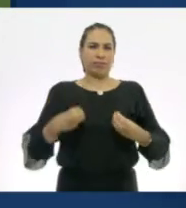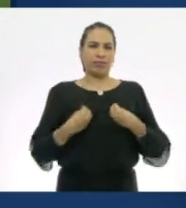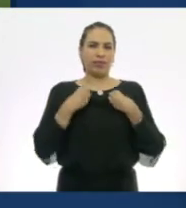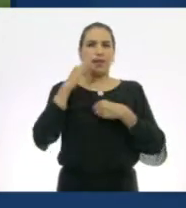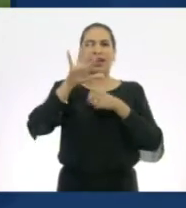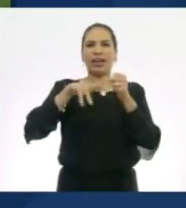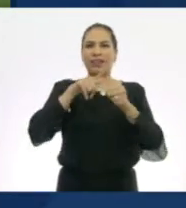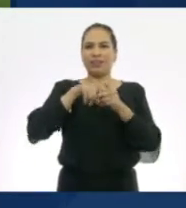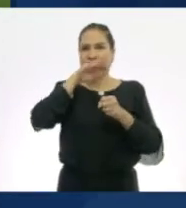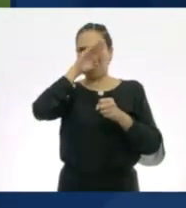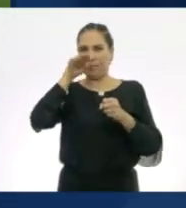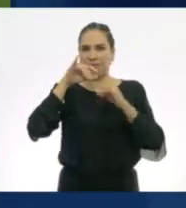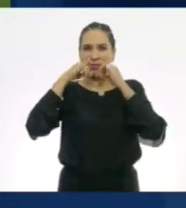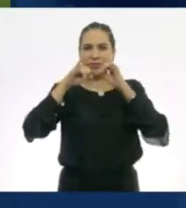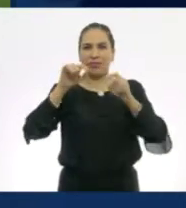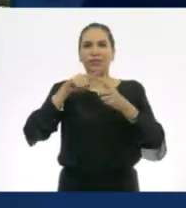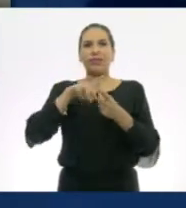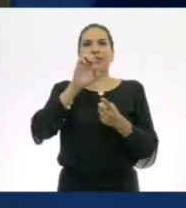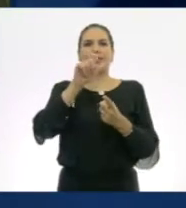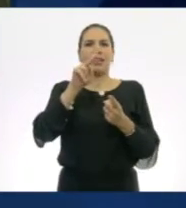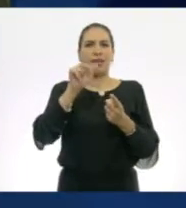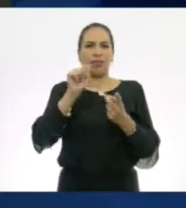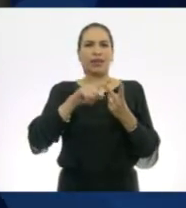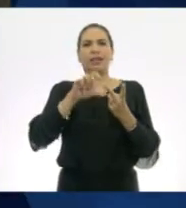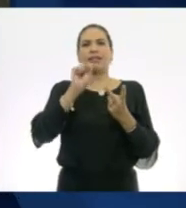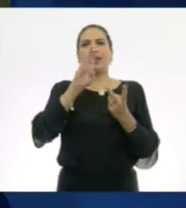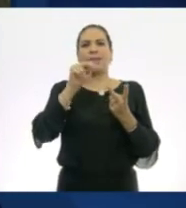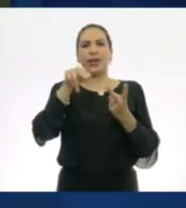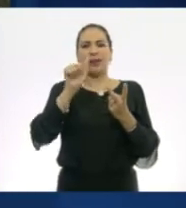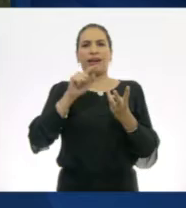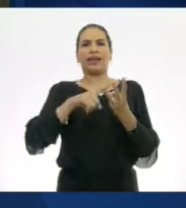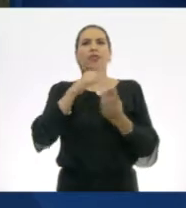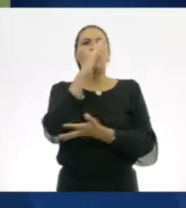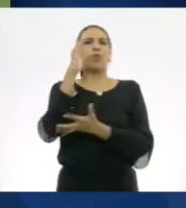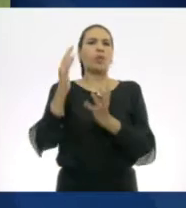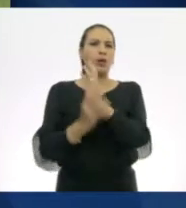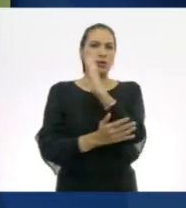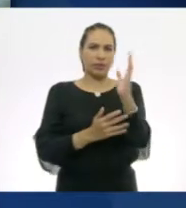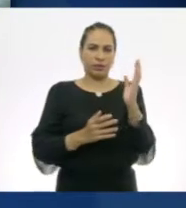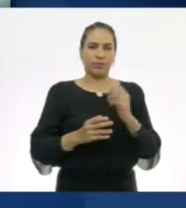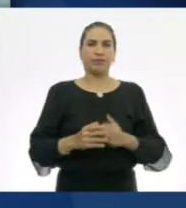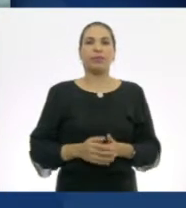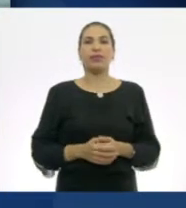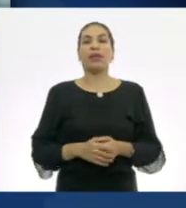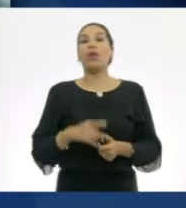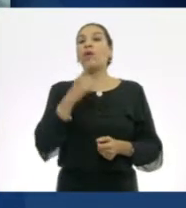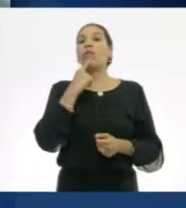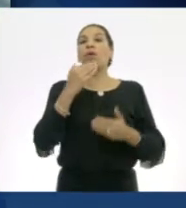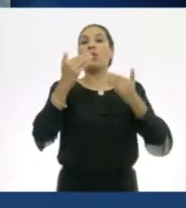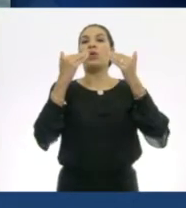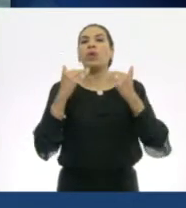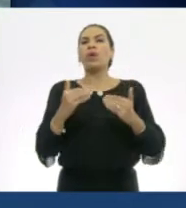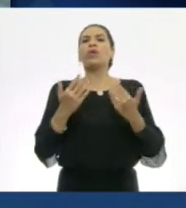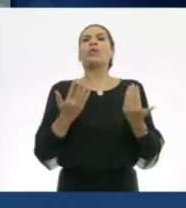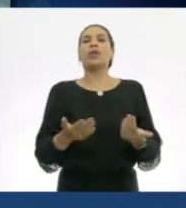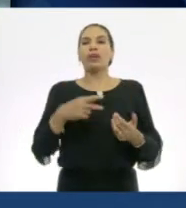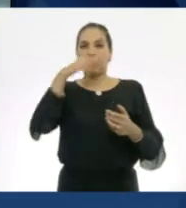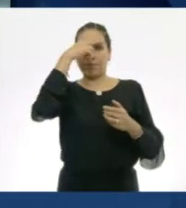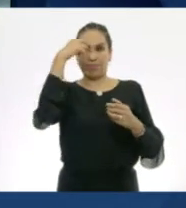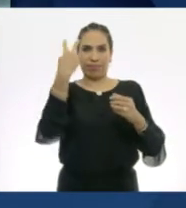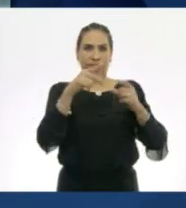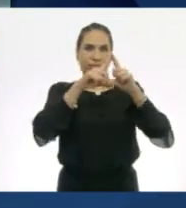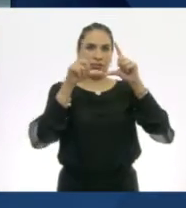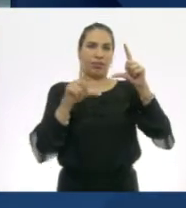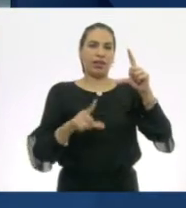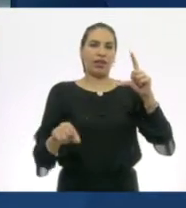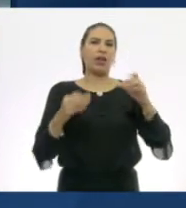habitaban, que son estepa, sabana y bosque. En rojo nos ponen en México,